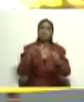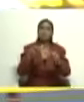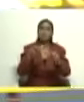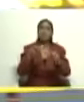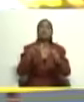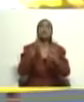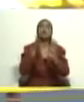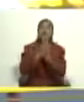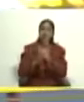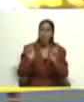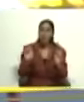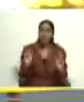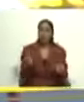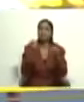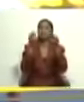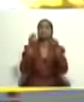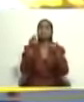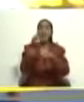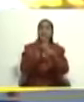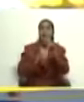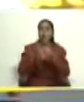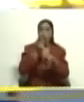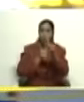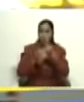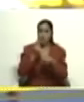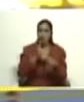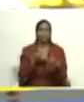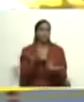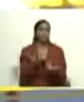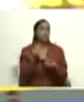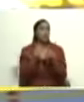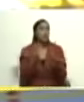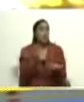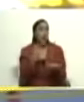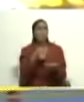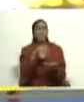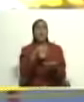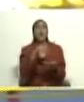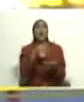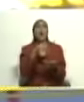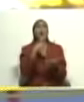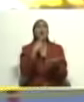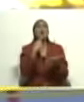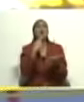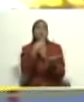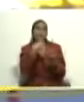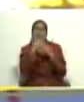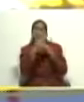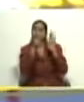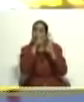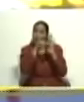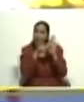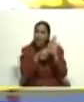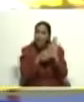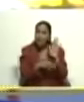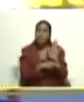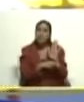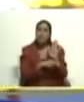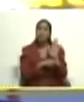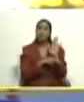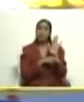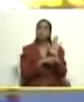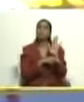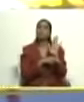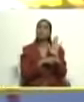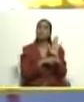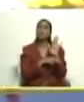reactivación económica, como ha sido toda su instrucción. Y no solamente esto, presidente, junto con los trabajadores hemos podido recuperar